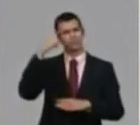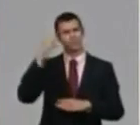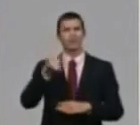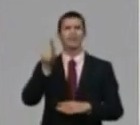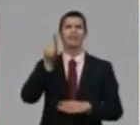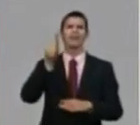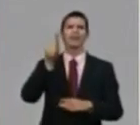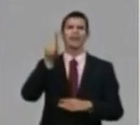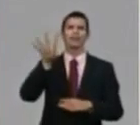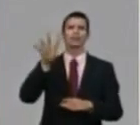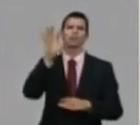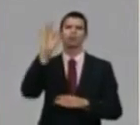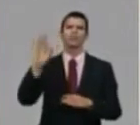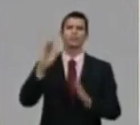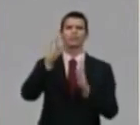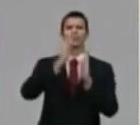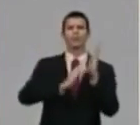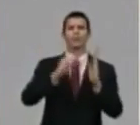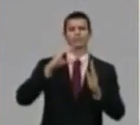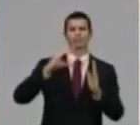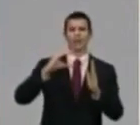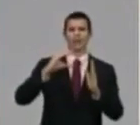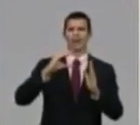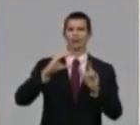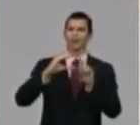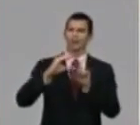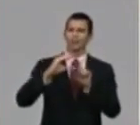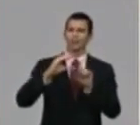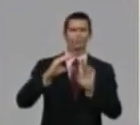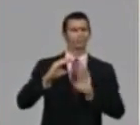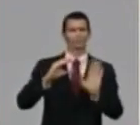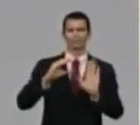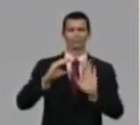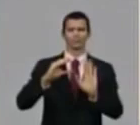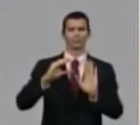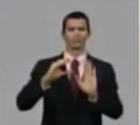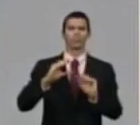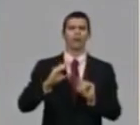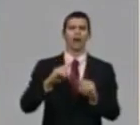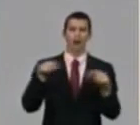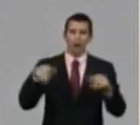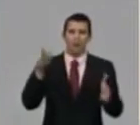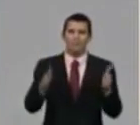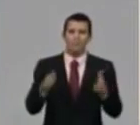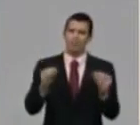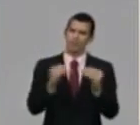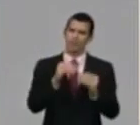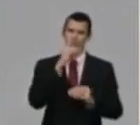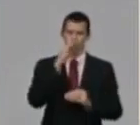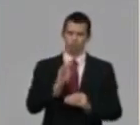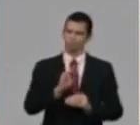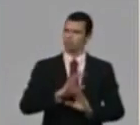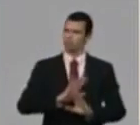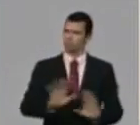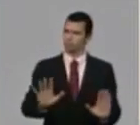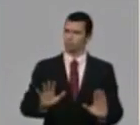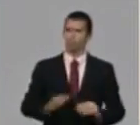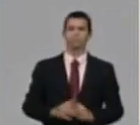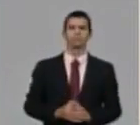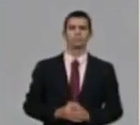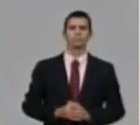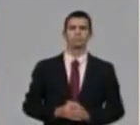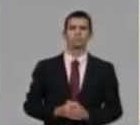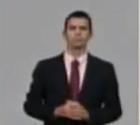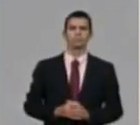seguridad social y el 5% del impuesto a la fuerza de trabajo. Están exoneradas del pago de estos tributos, lo que les da una ventaja fiscal en